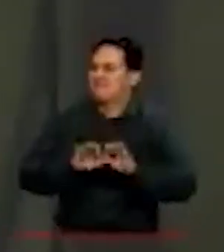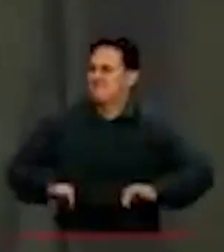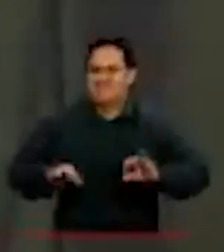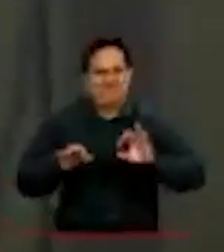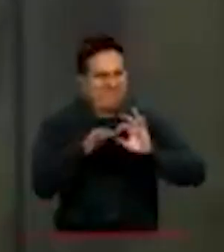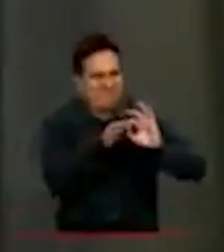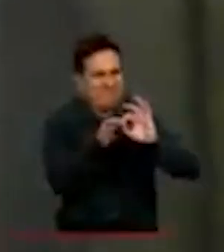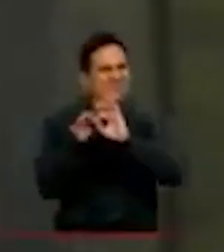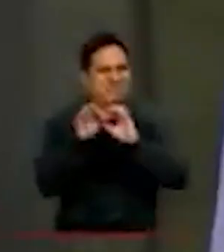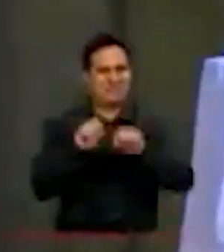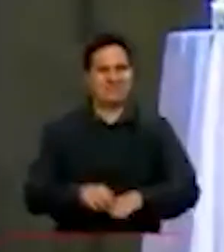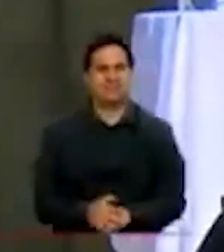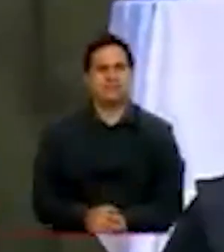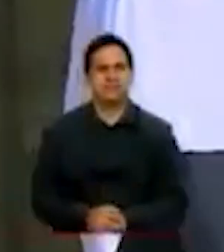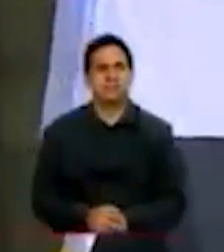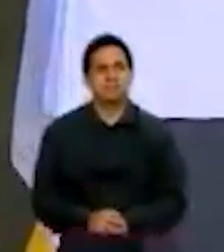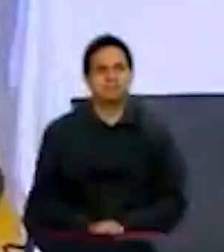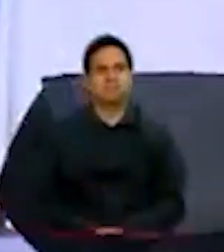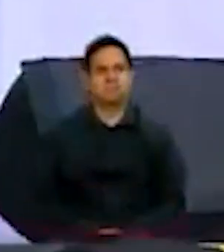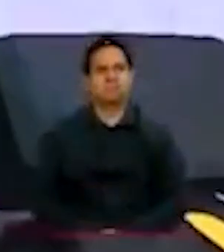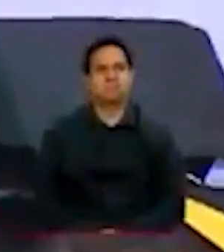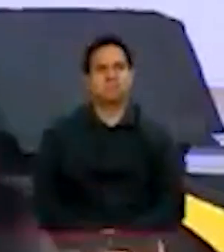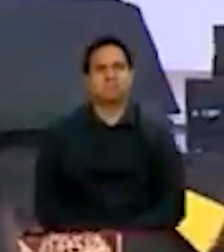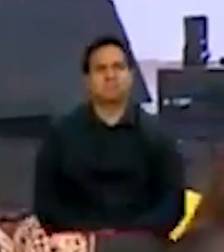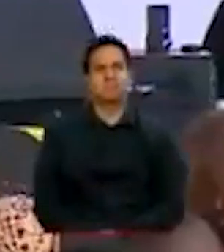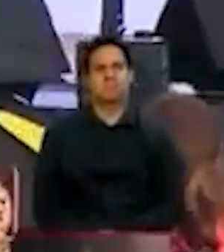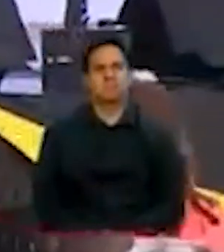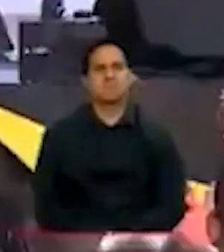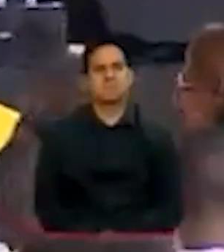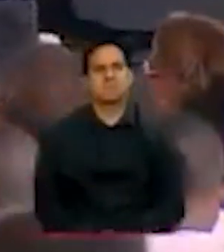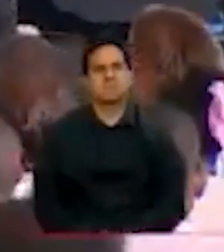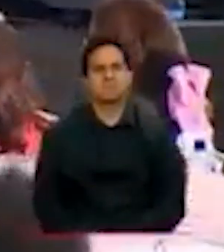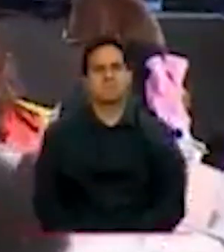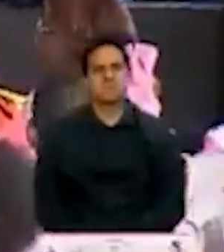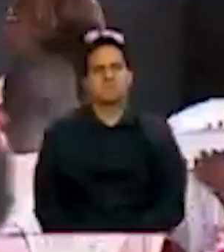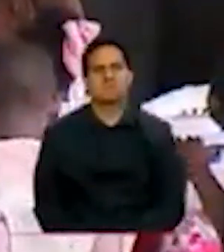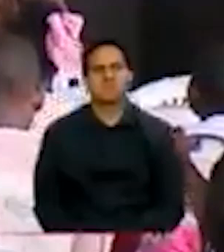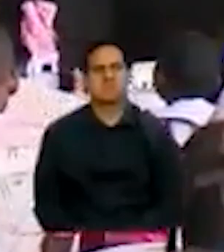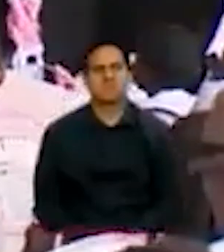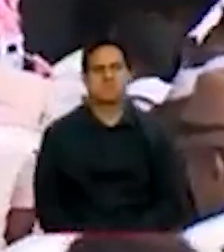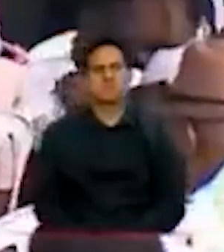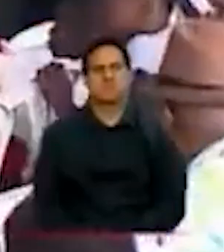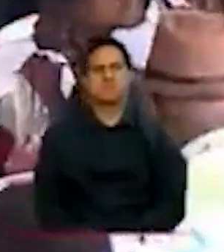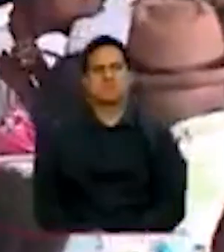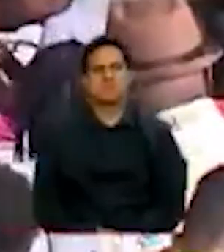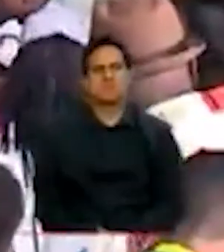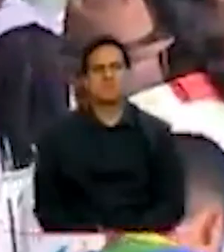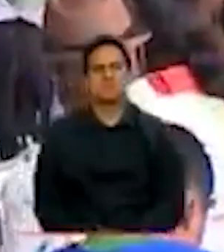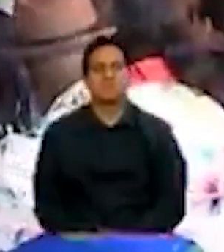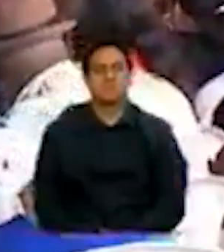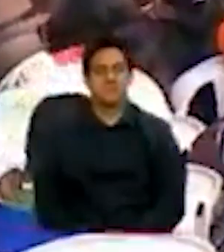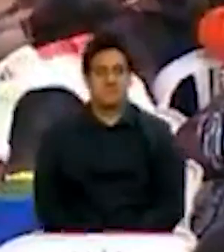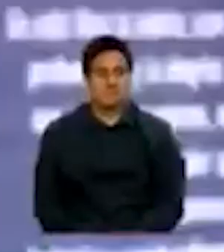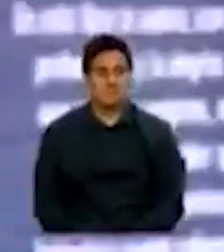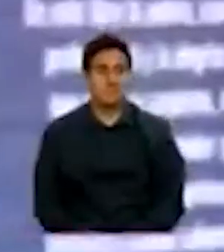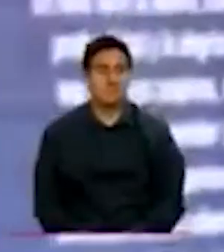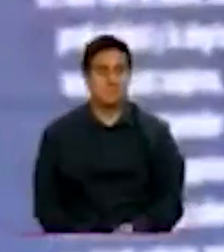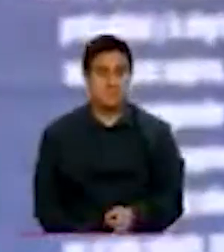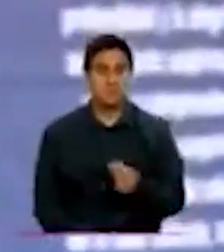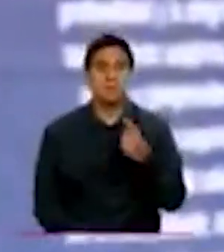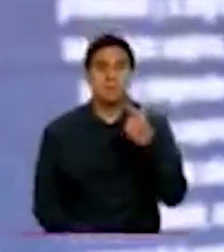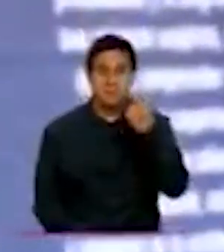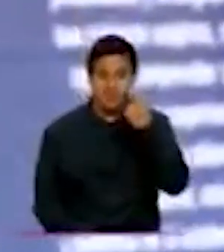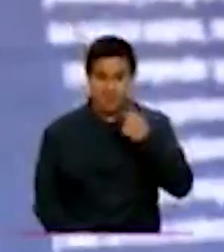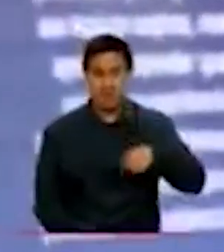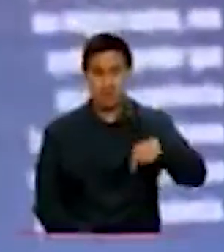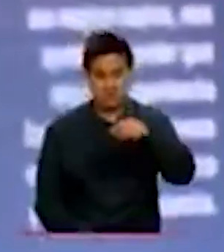Se mecen como panderas y gritan al mundo, negras. Cuando logramos nosotras entrar